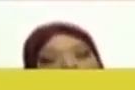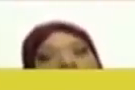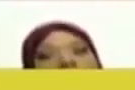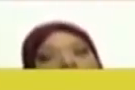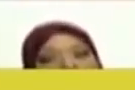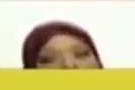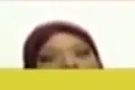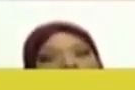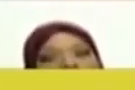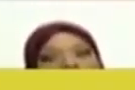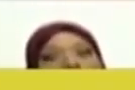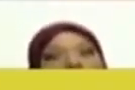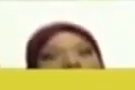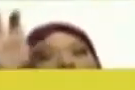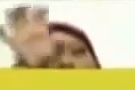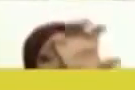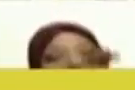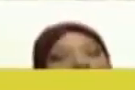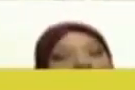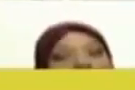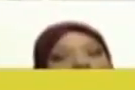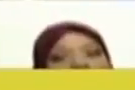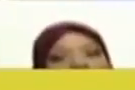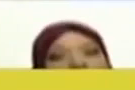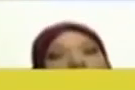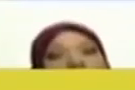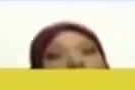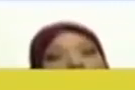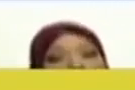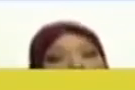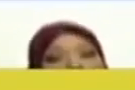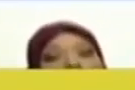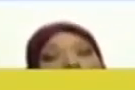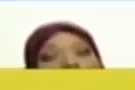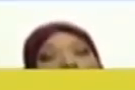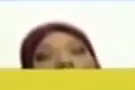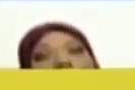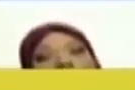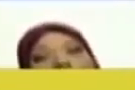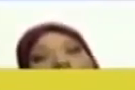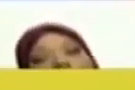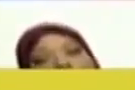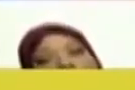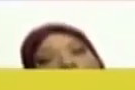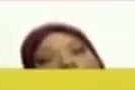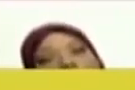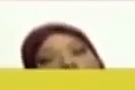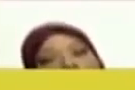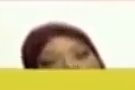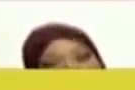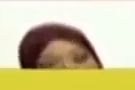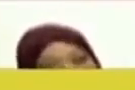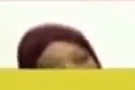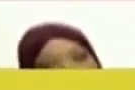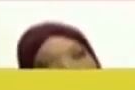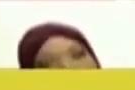extranjeros, de transnacionales de petróleo, de gobiernos extranjeros que hayan movido, que hayan